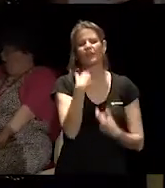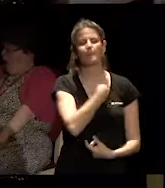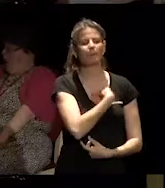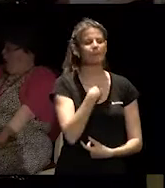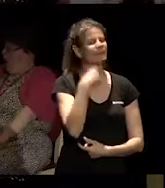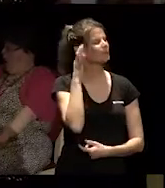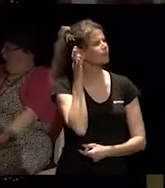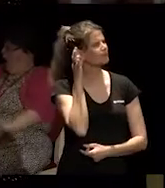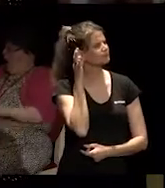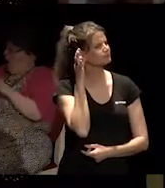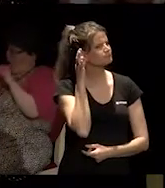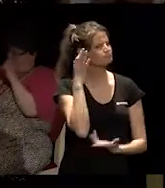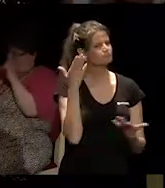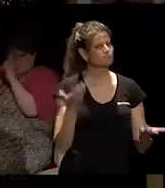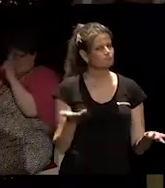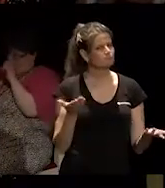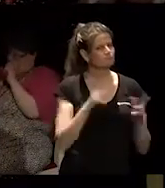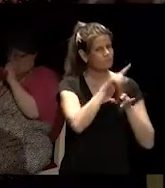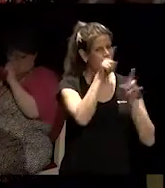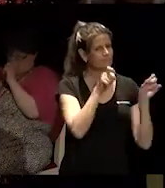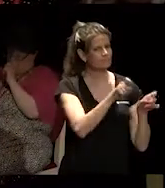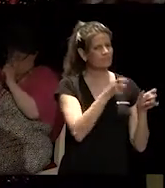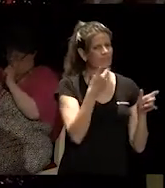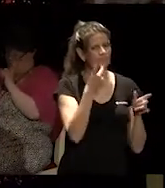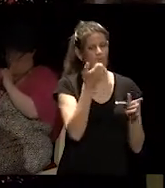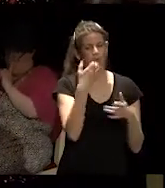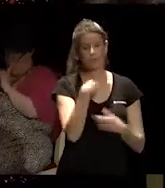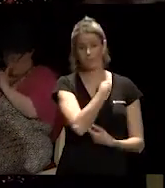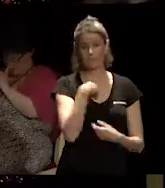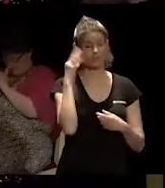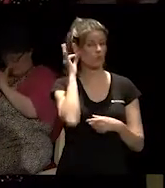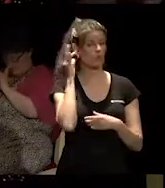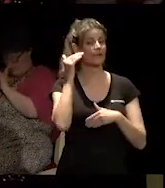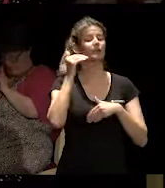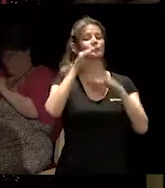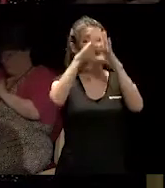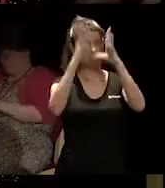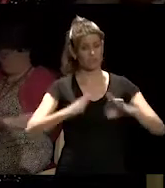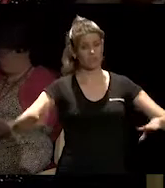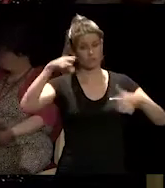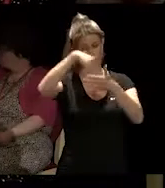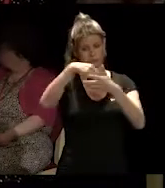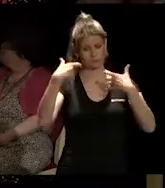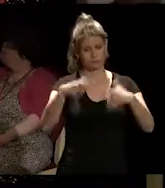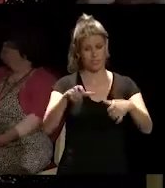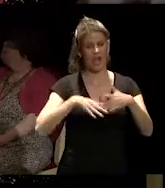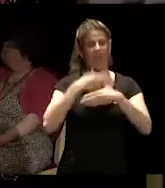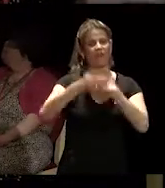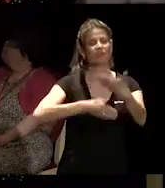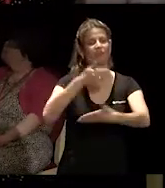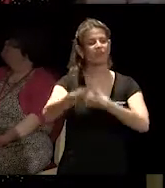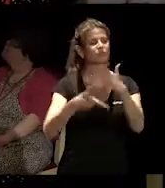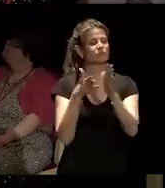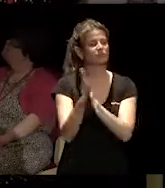mujer. ¿Es posible que si el papel de la mujer dentro del circo ha avanzado o no, si podemos hablar de nuevo circo cuando los